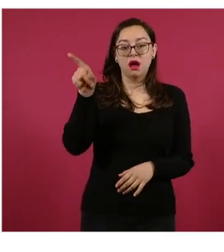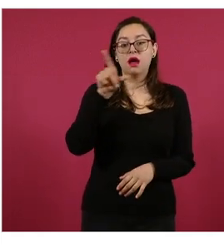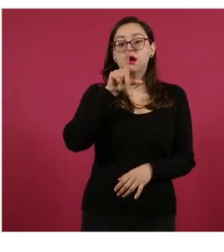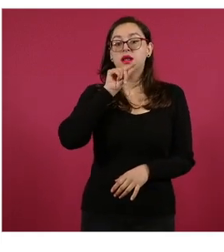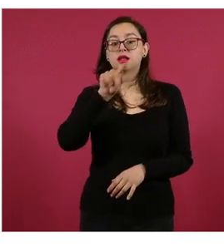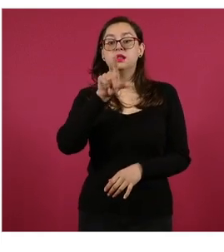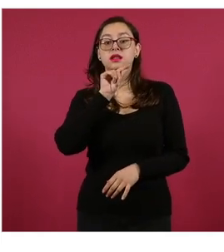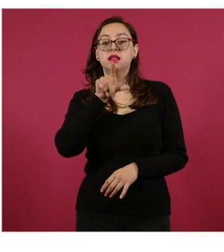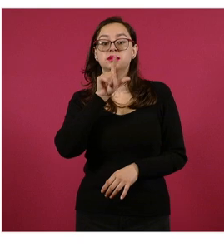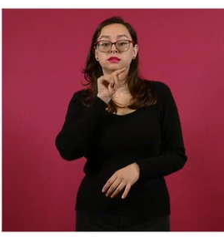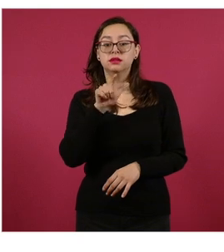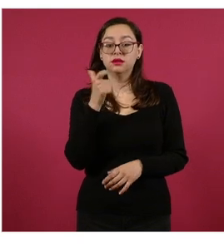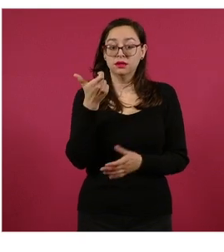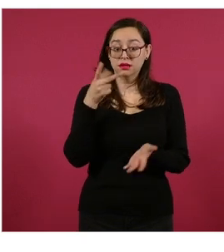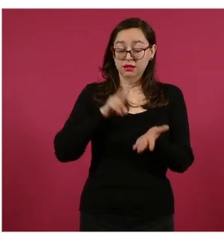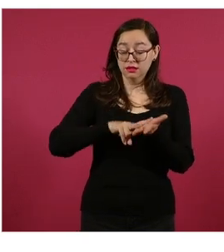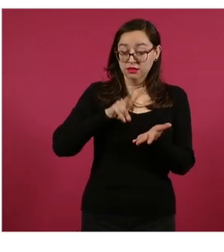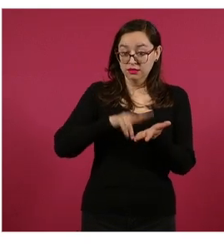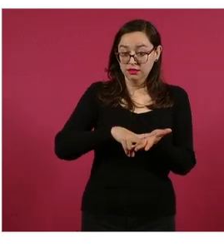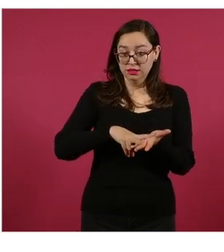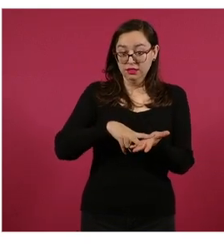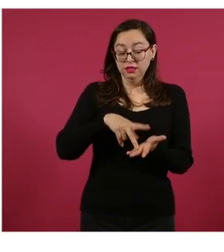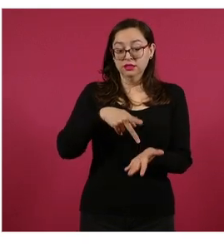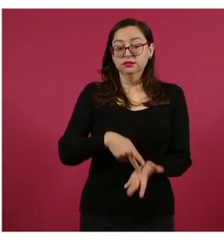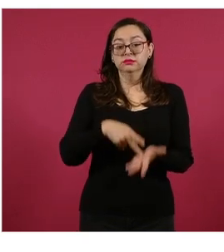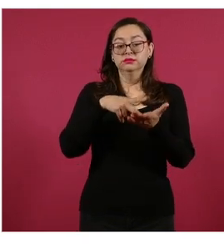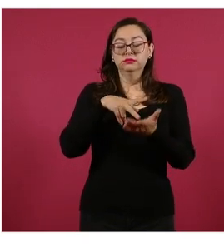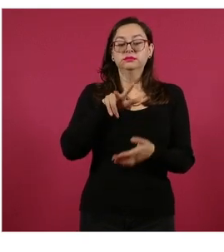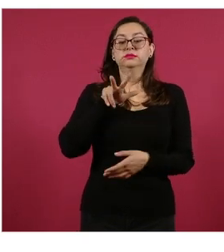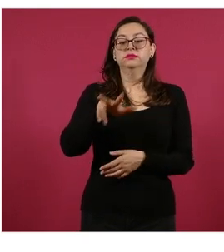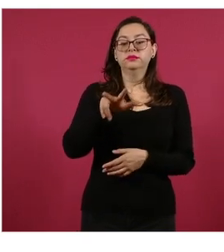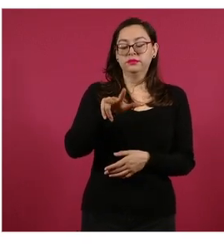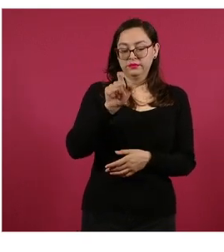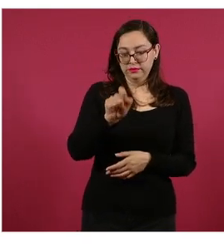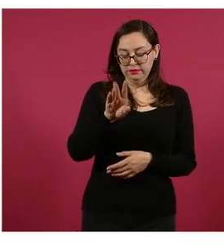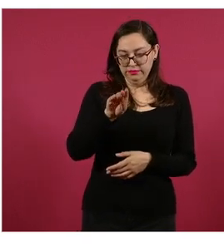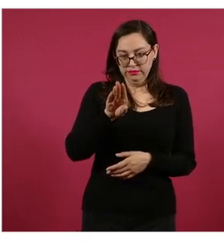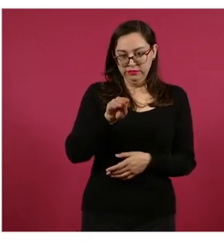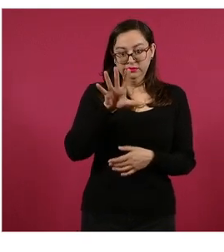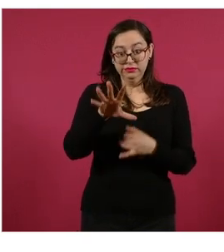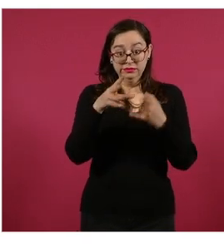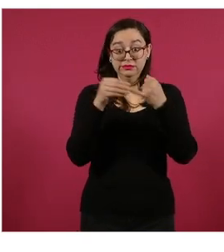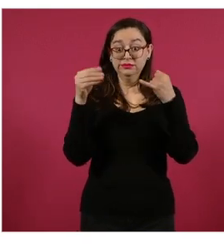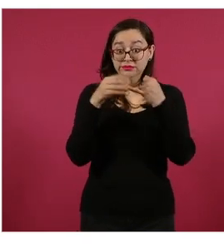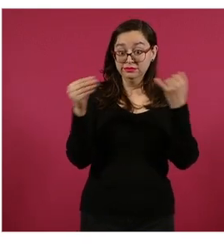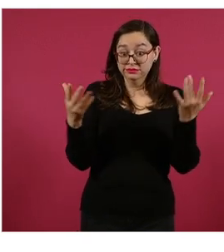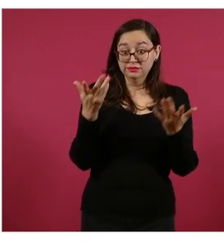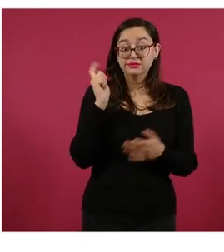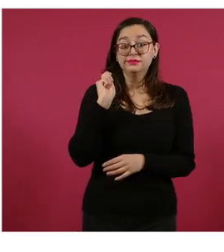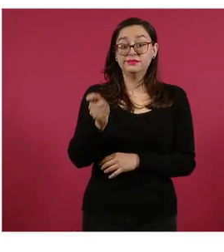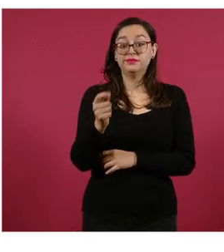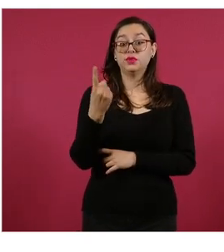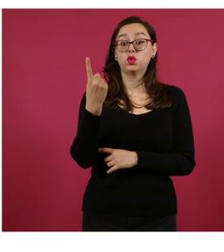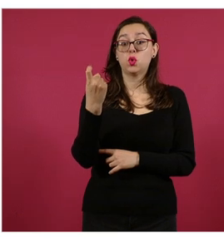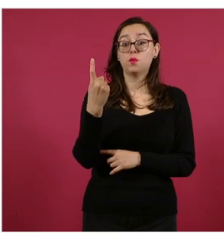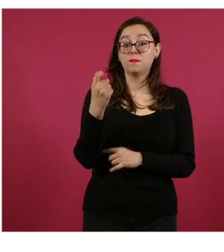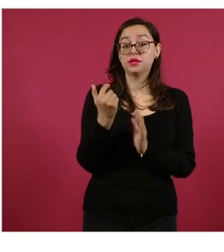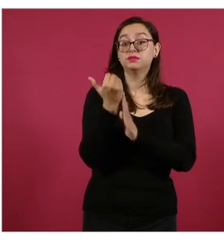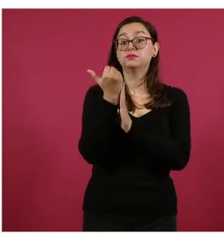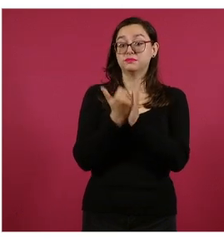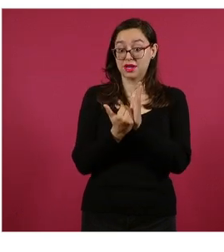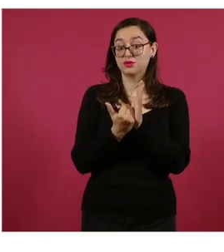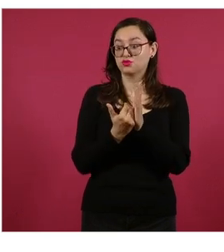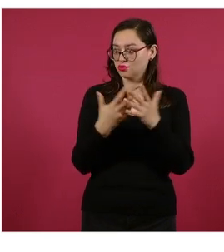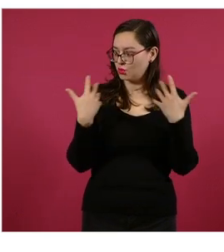Jalisco, únicamente el kilogramo en 18 pesos con 95 centavos, casi un peso, 96 centavos debajo de su